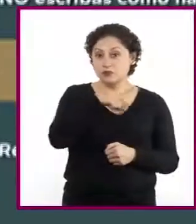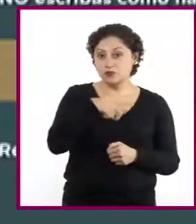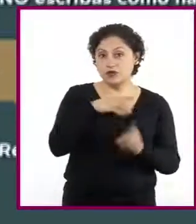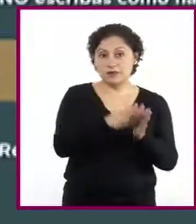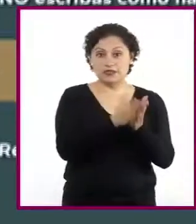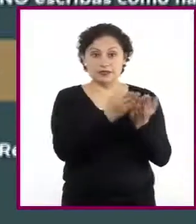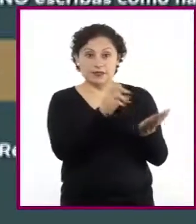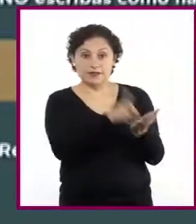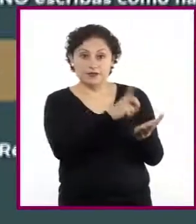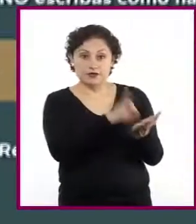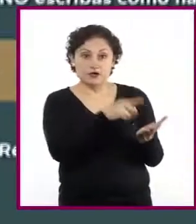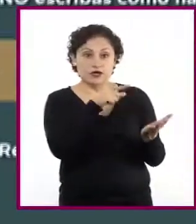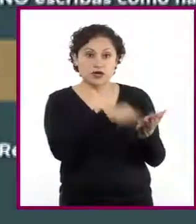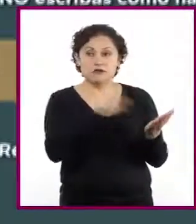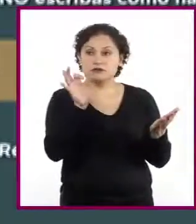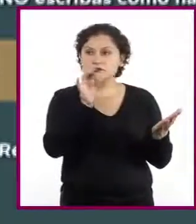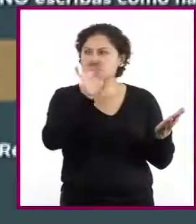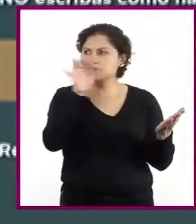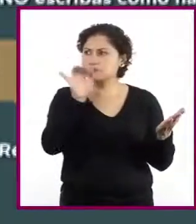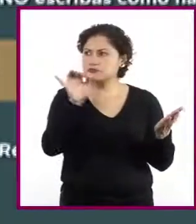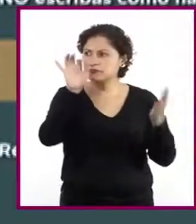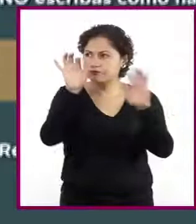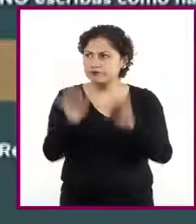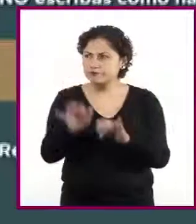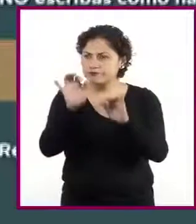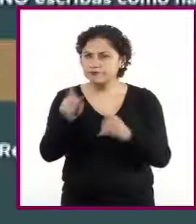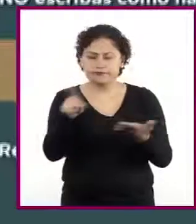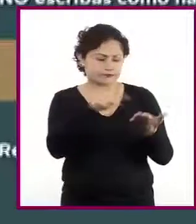para confirmar o corregir tu ortografía.